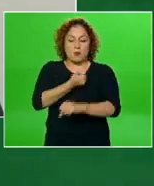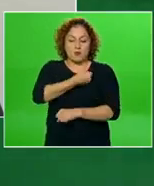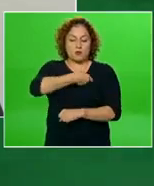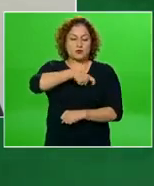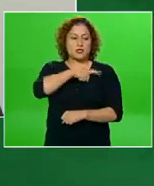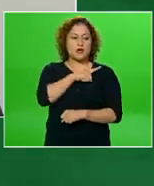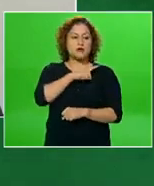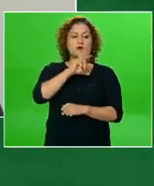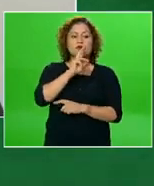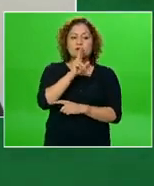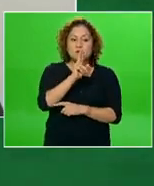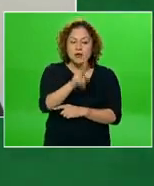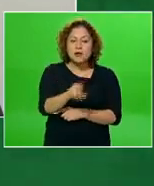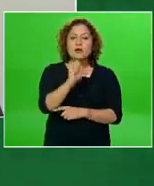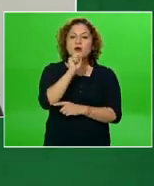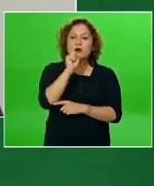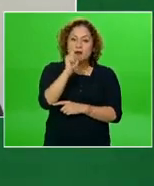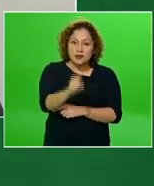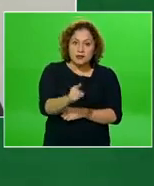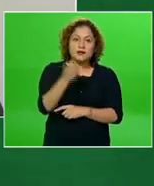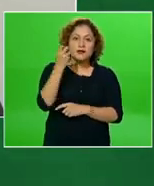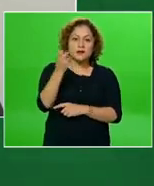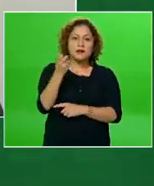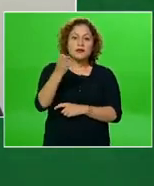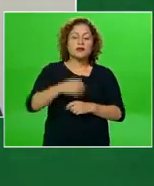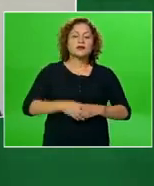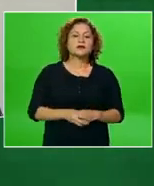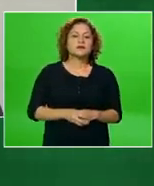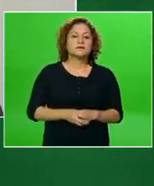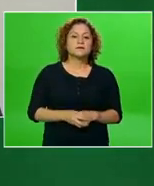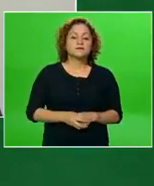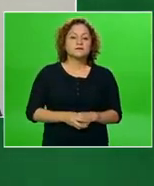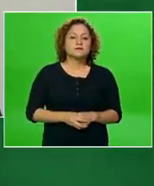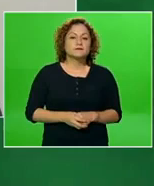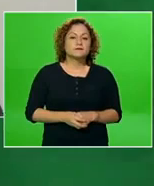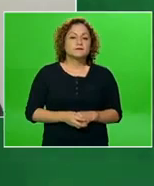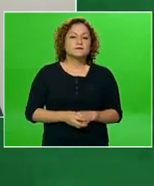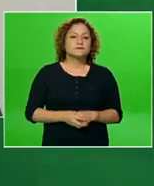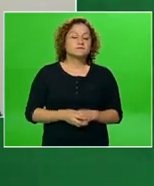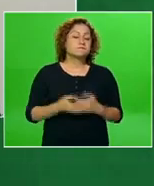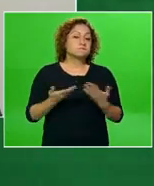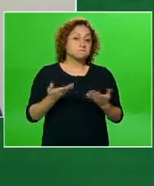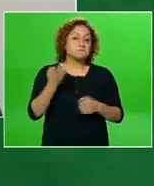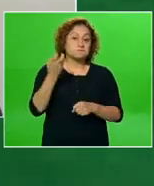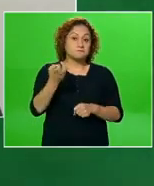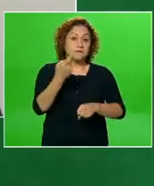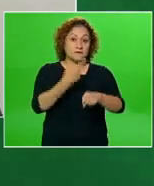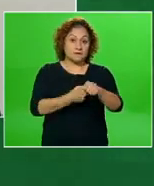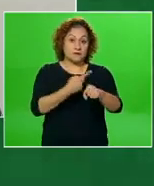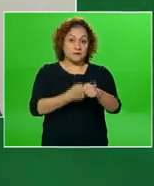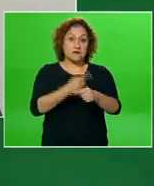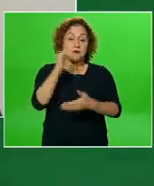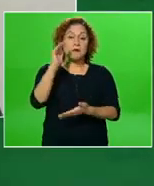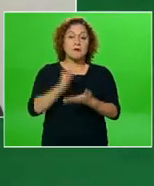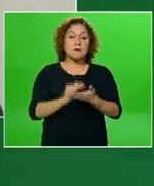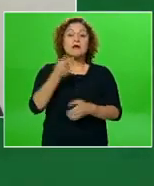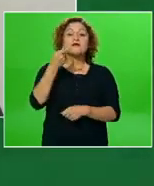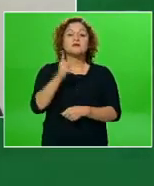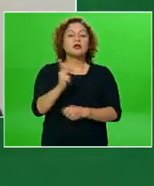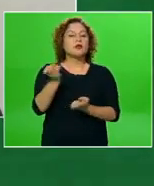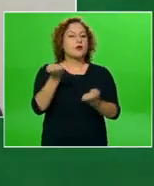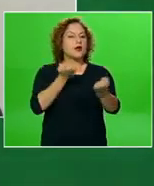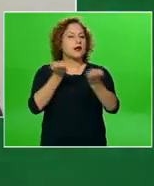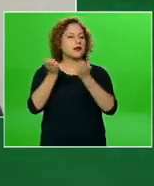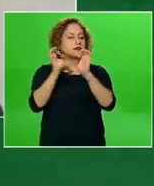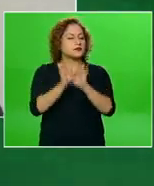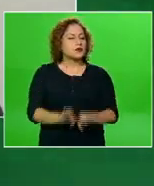por su momento pudieran ser el necesarios tanto para una diabetes o una hipertensión pero el ejercicio es una parte fundamental que me va a